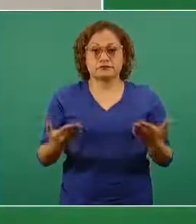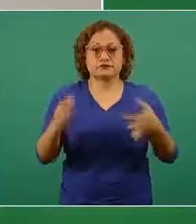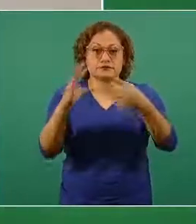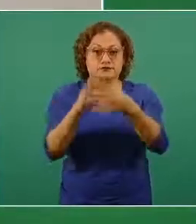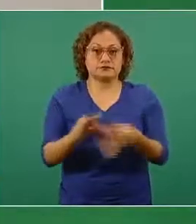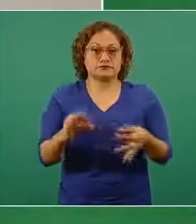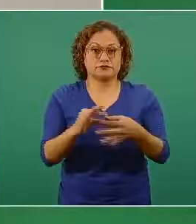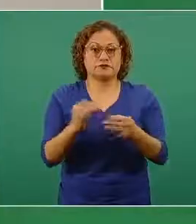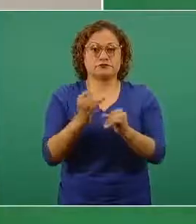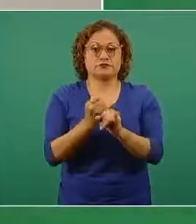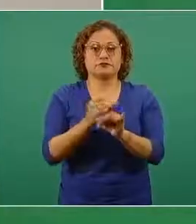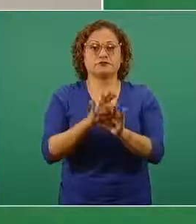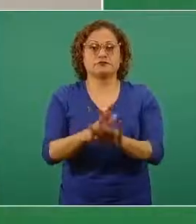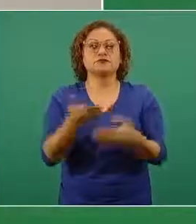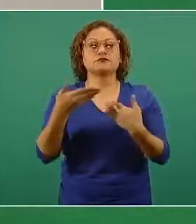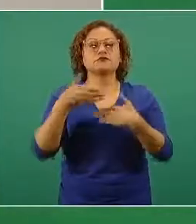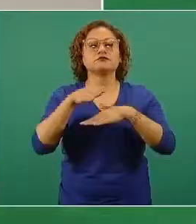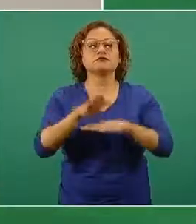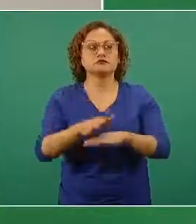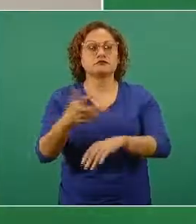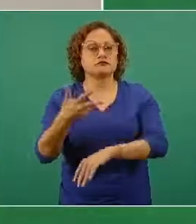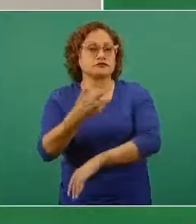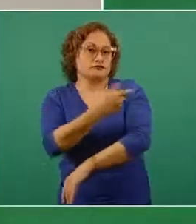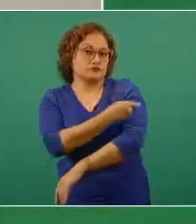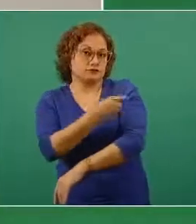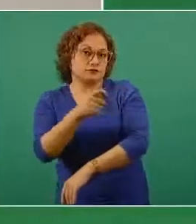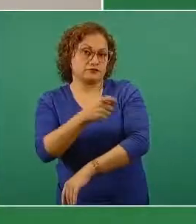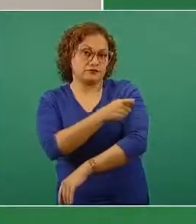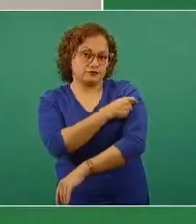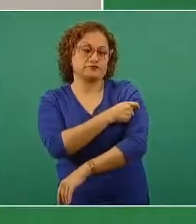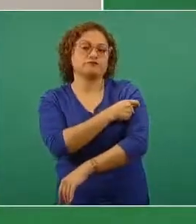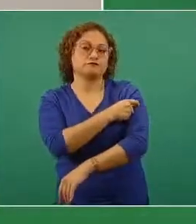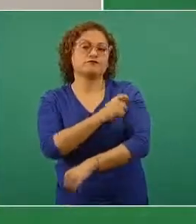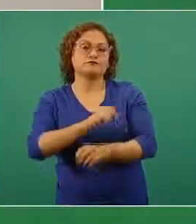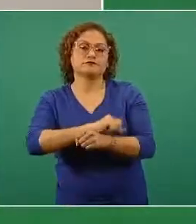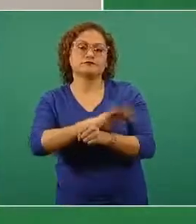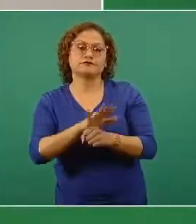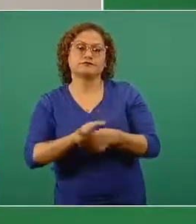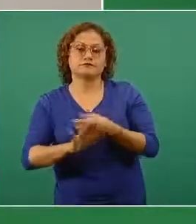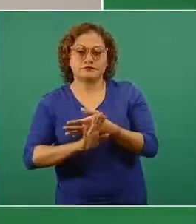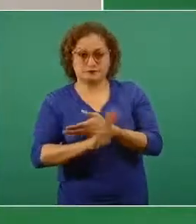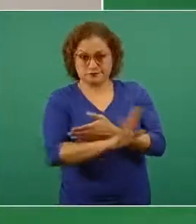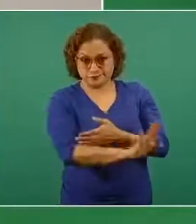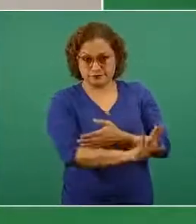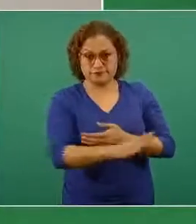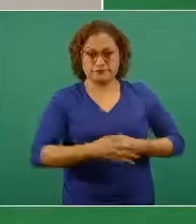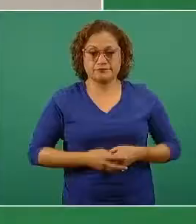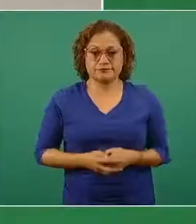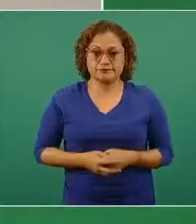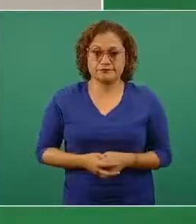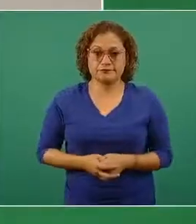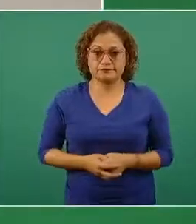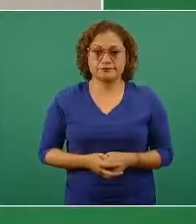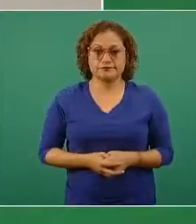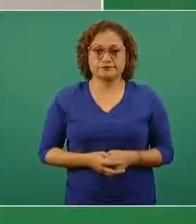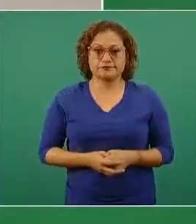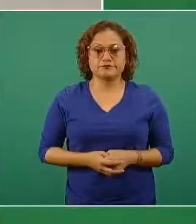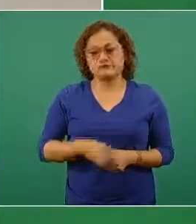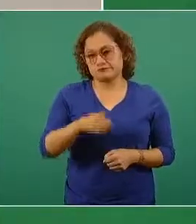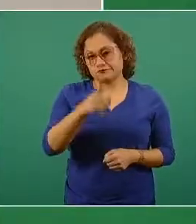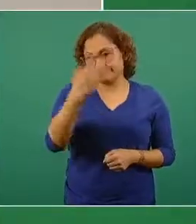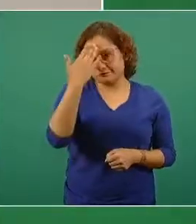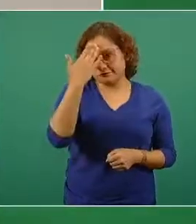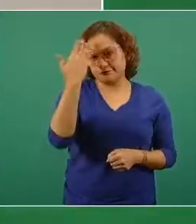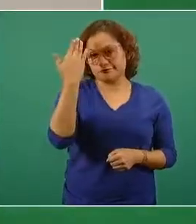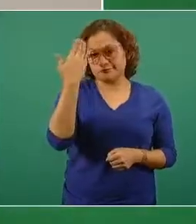de la Estrategia Nacional de Vacunación contra el virus SARS-CoV-2, precisamente para prevenir la COVID-19. Como pueden